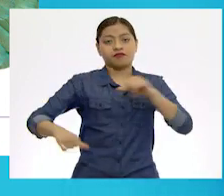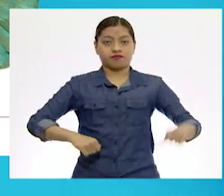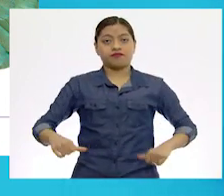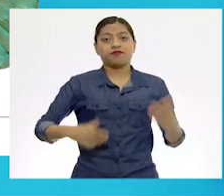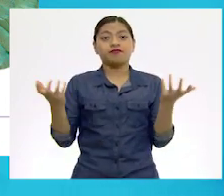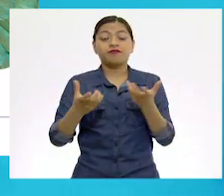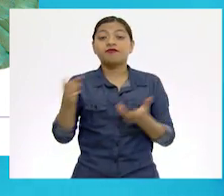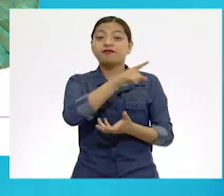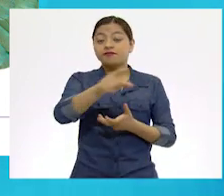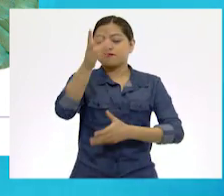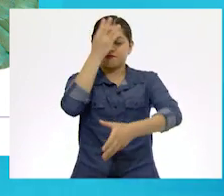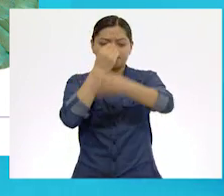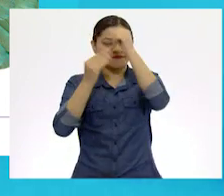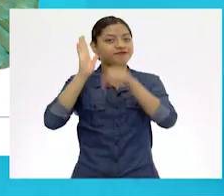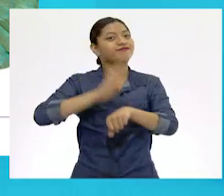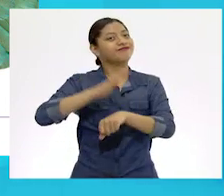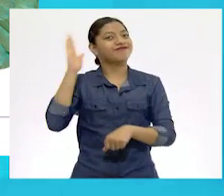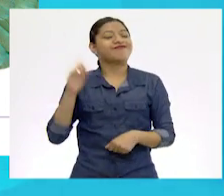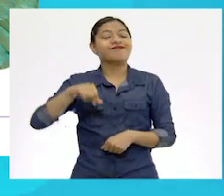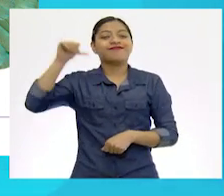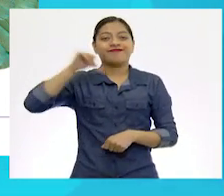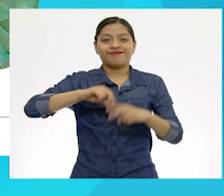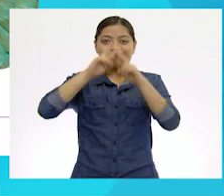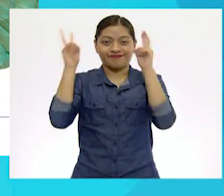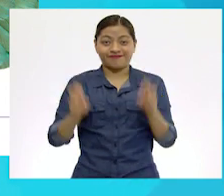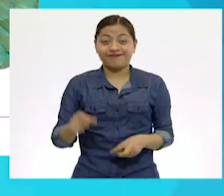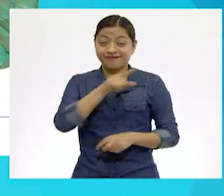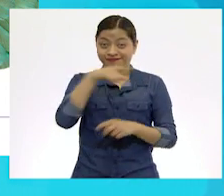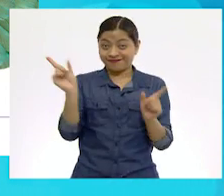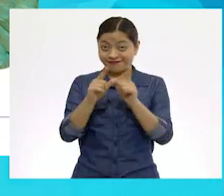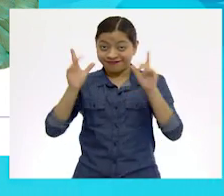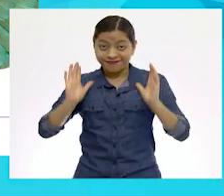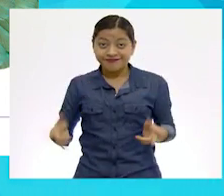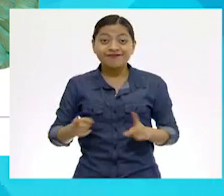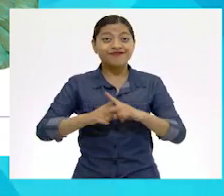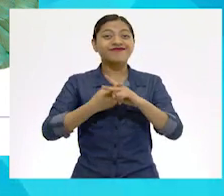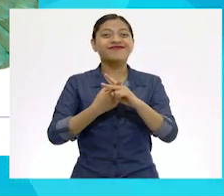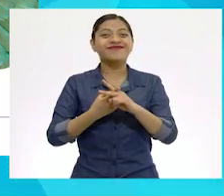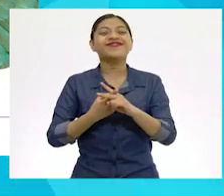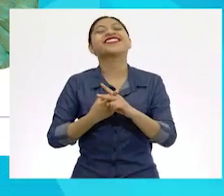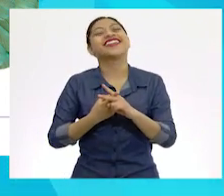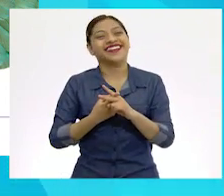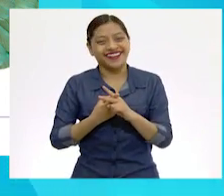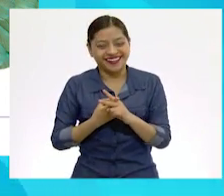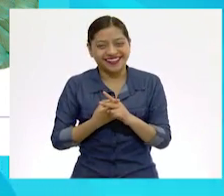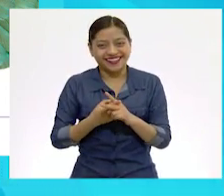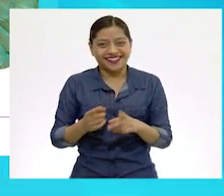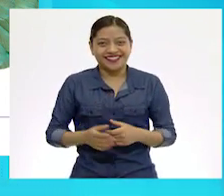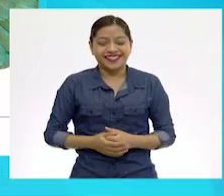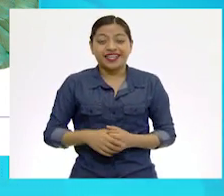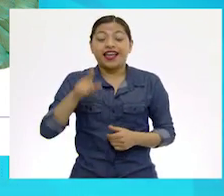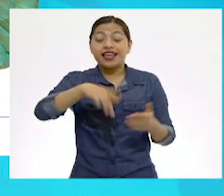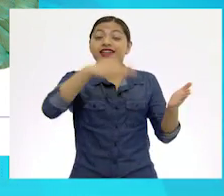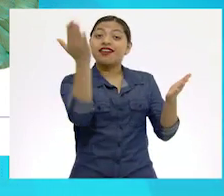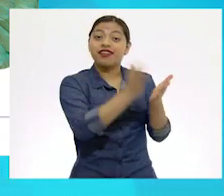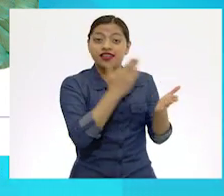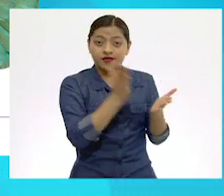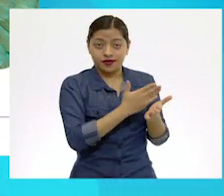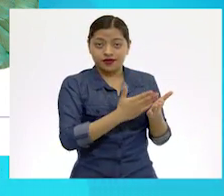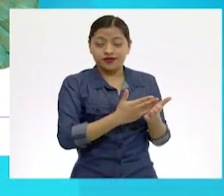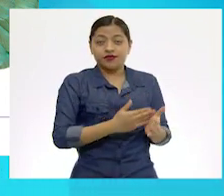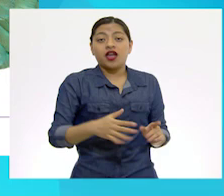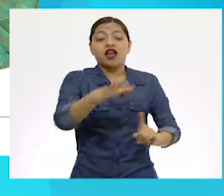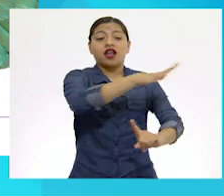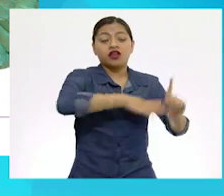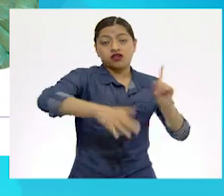poder aprender mucho sobre este tema. ¿Están listos para empezar? ¡Listos! Entonces, nada más para repetir, es el libro Conocimiento del